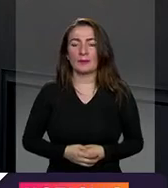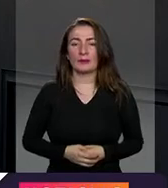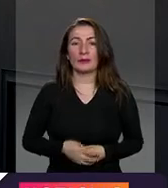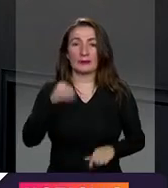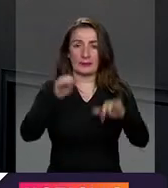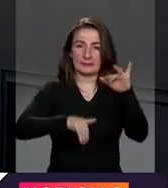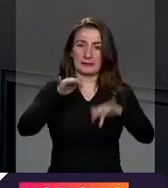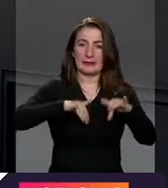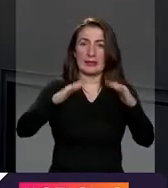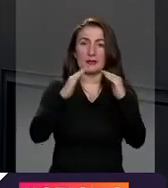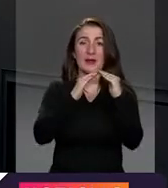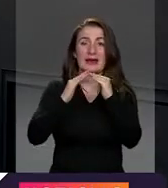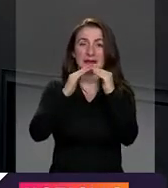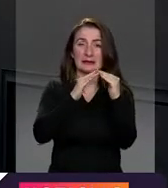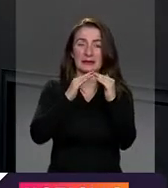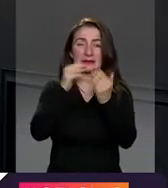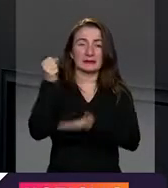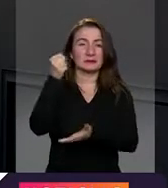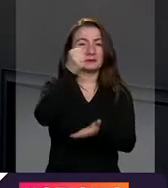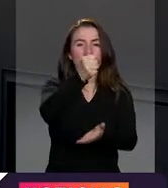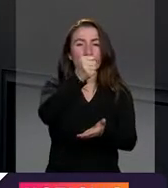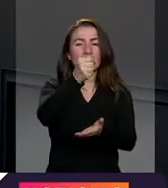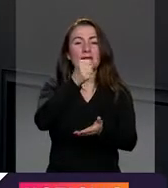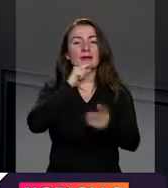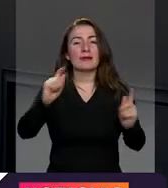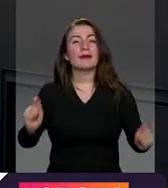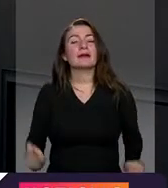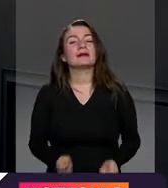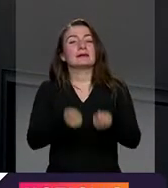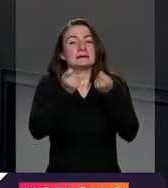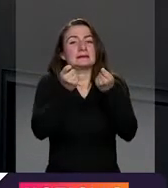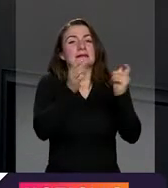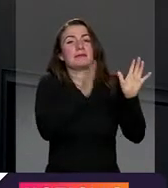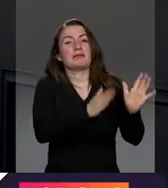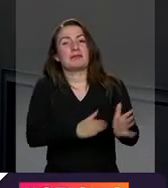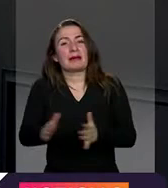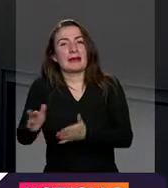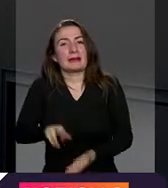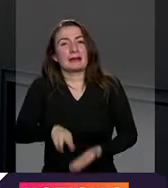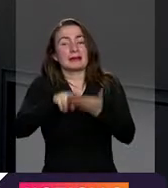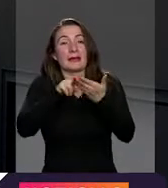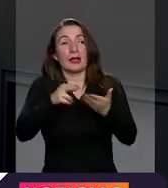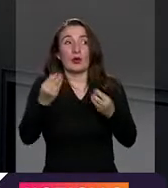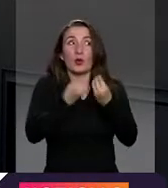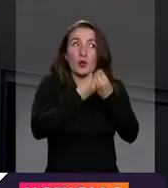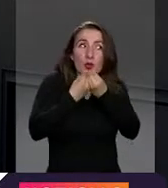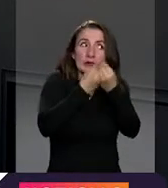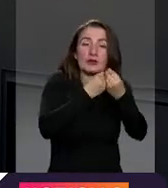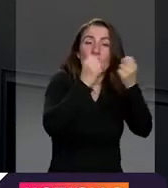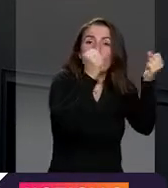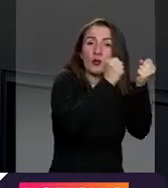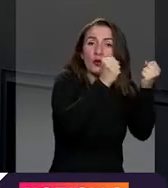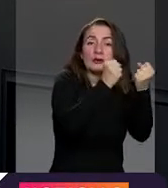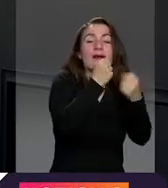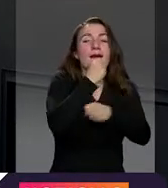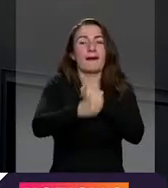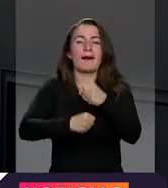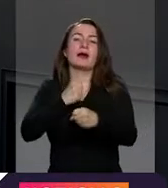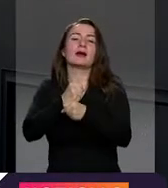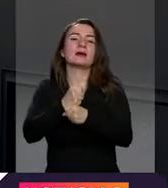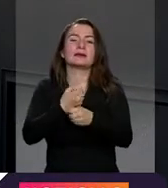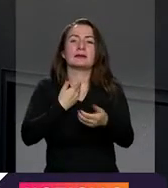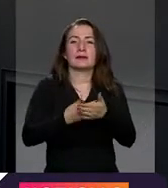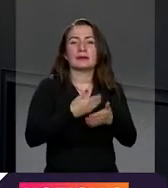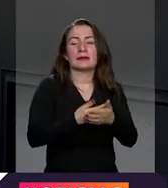El secretario de Hacienda explicó a Noticias Capital que el plan de rescate social y económico que se le presentó al Consejo de Bogotá para este año consta